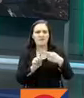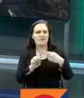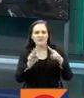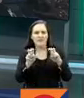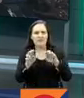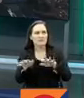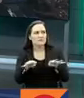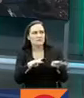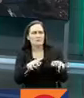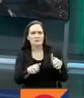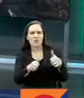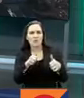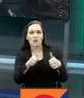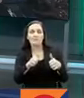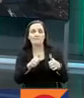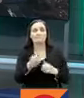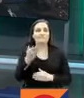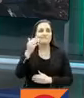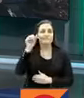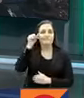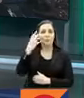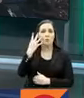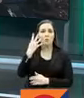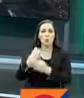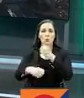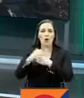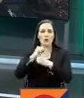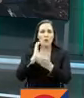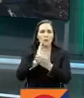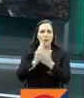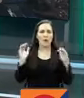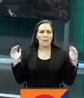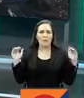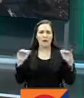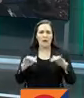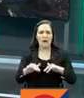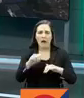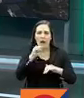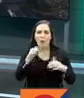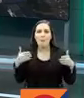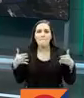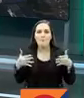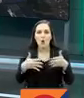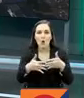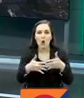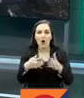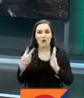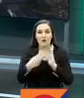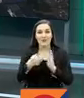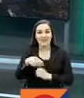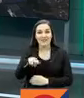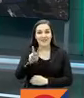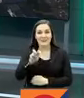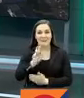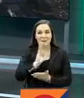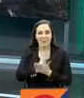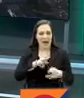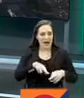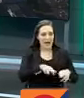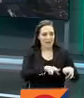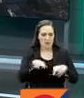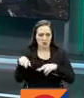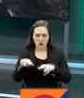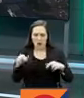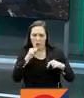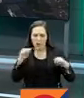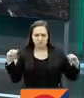los 4 años de la tragedia que cumple hoy Mocoa. En el 2017 dos ríos se desbordaron generando una avalancha que